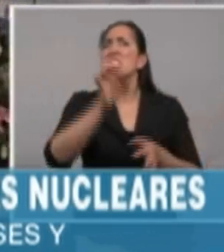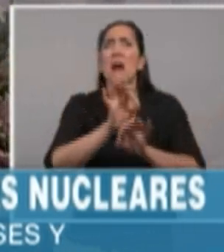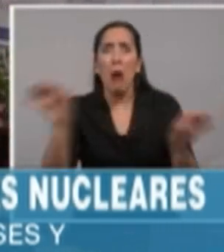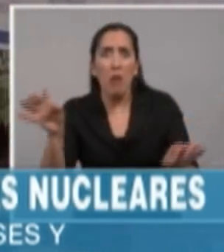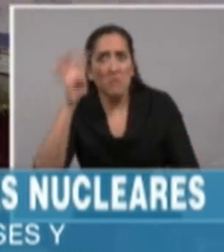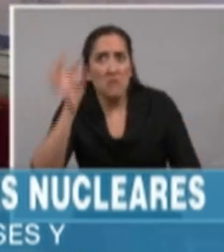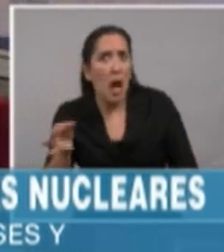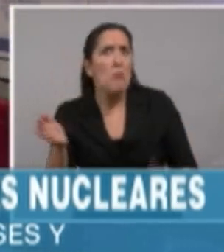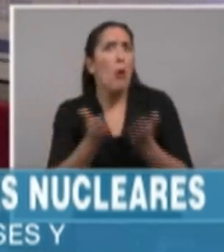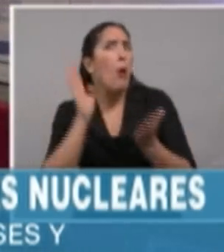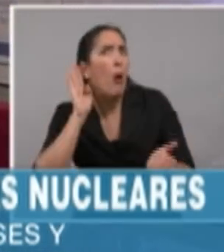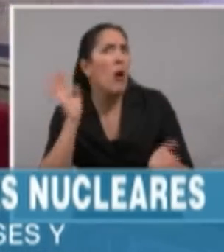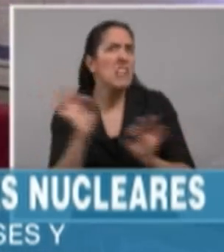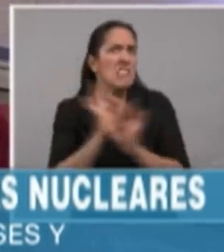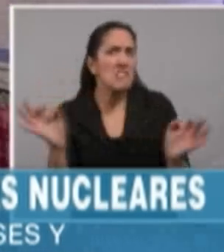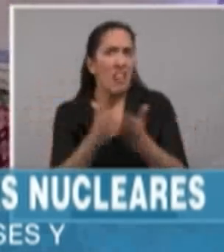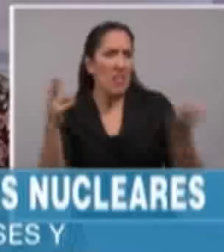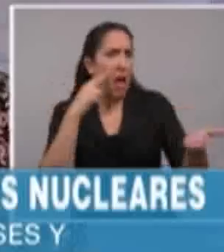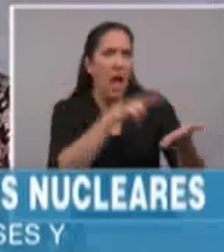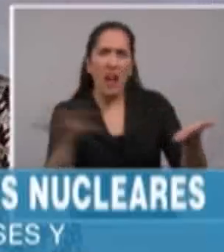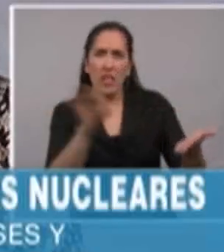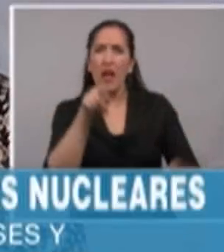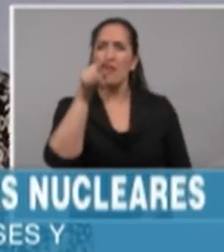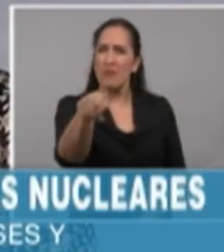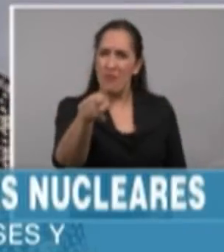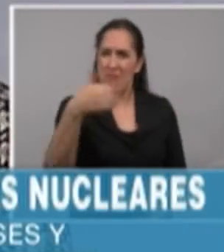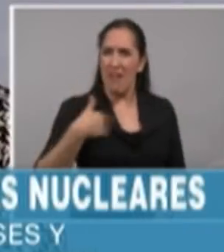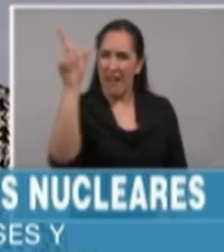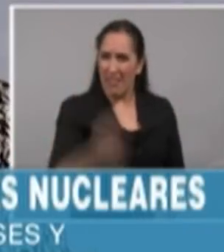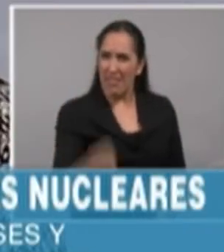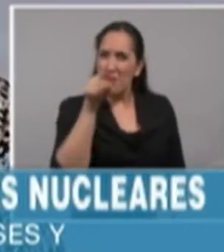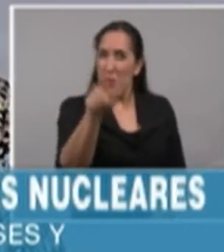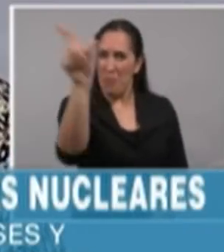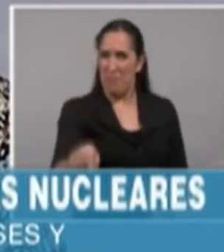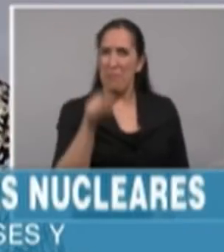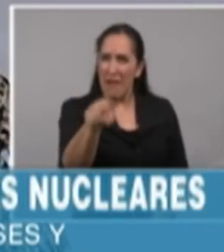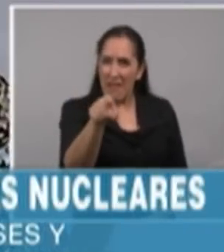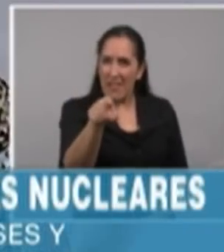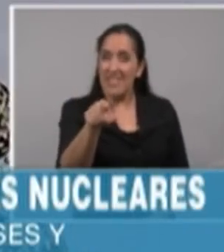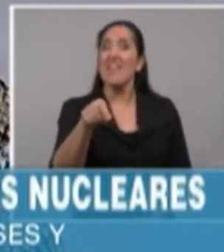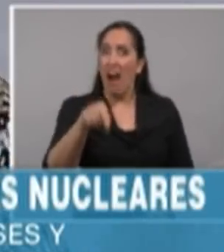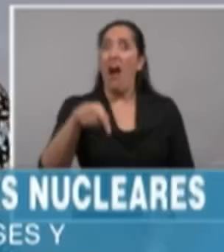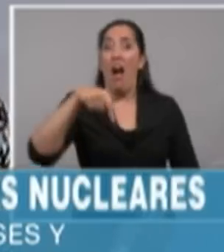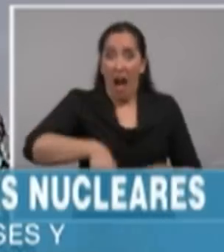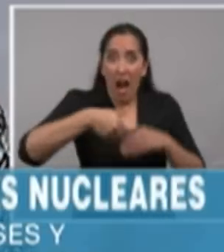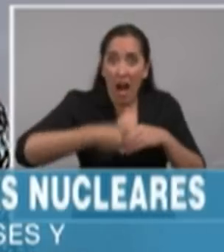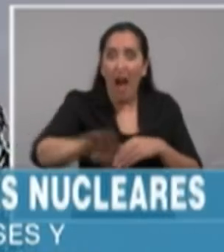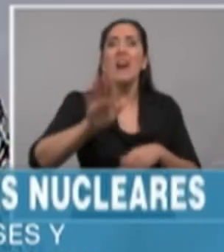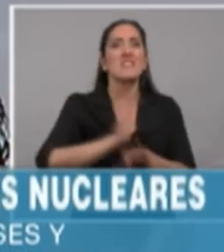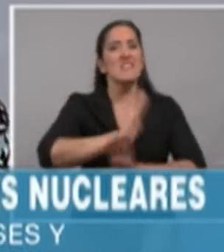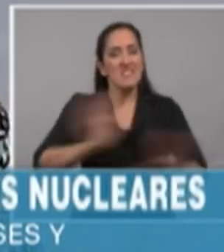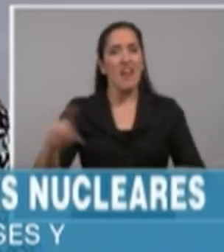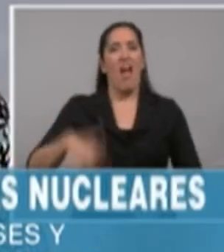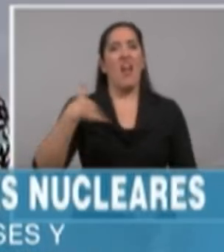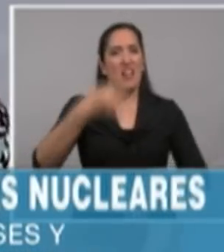diario que nuestro país, tu país, la Argentina, a partir de hoy va a presidir por tercera